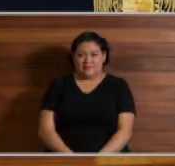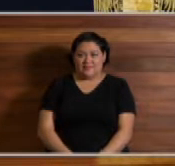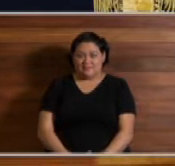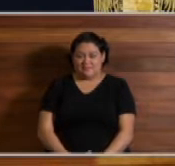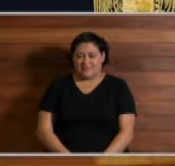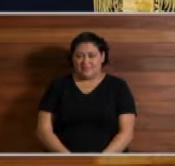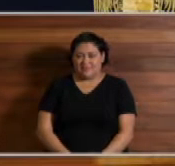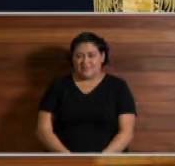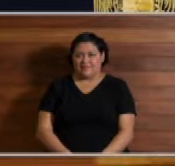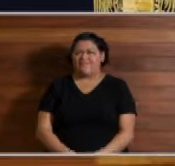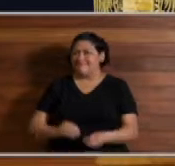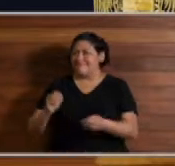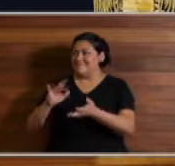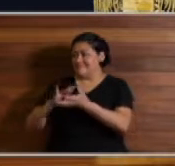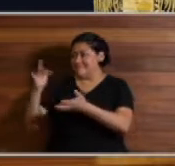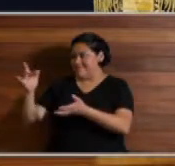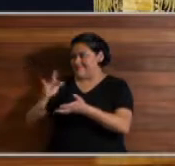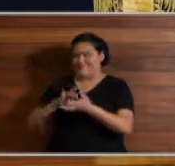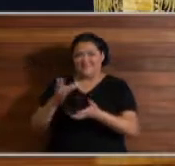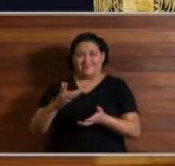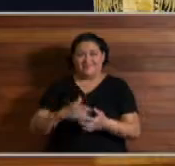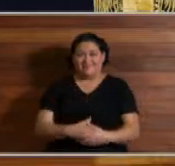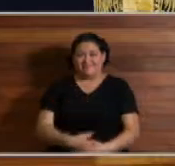Muchísimas gracias.